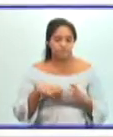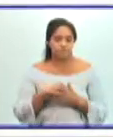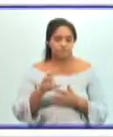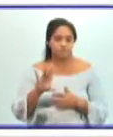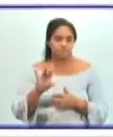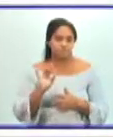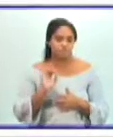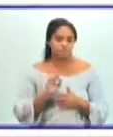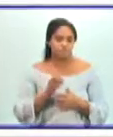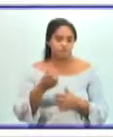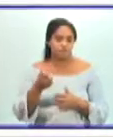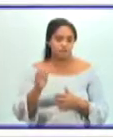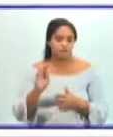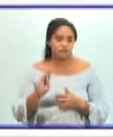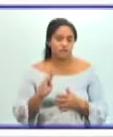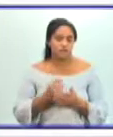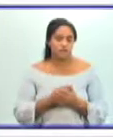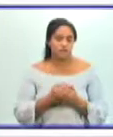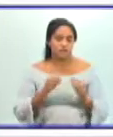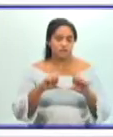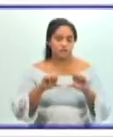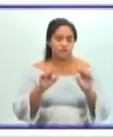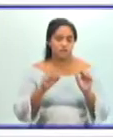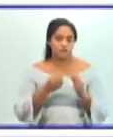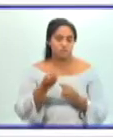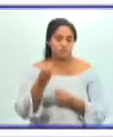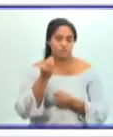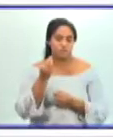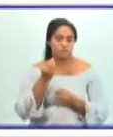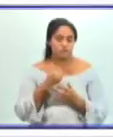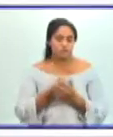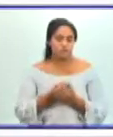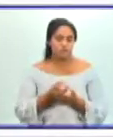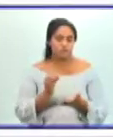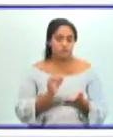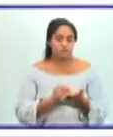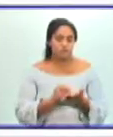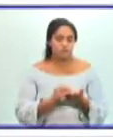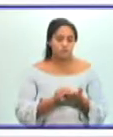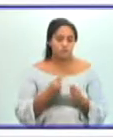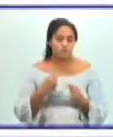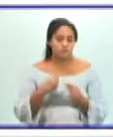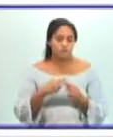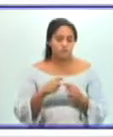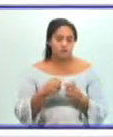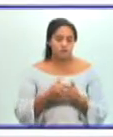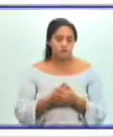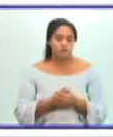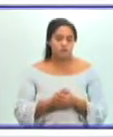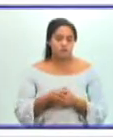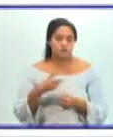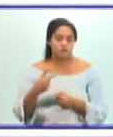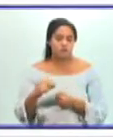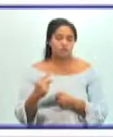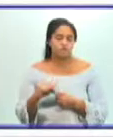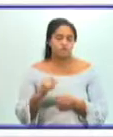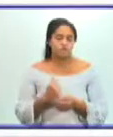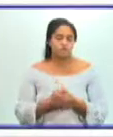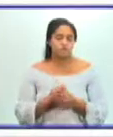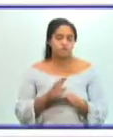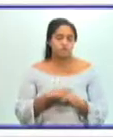a utilizar la proporción que ya conoces, que has determinado en el inciso anterior, para